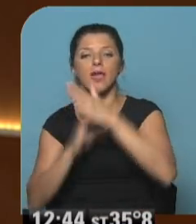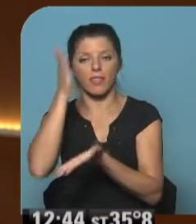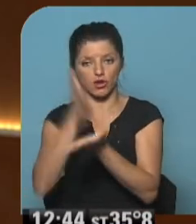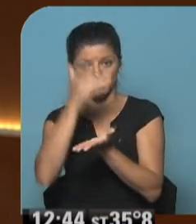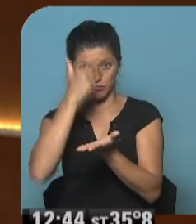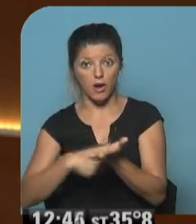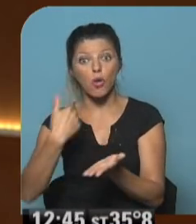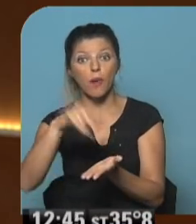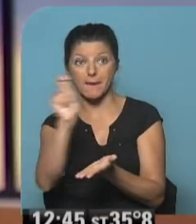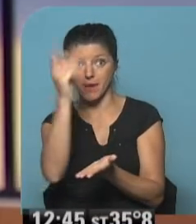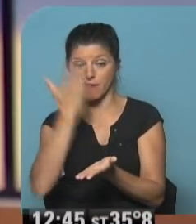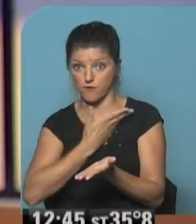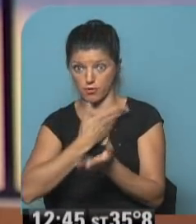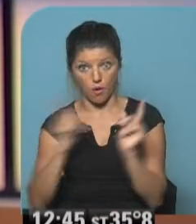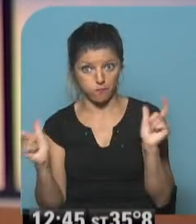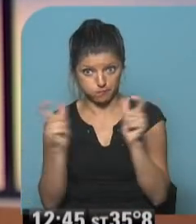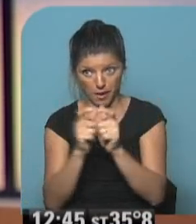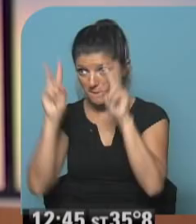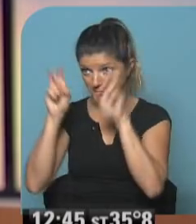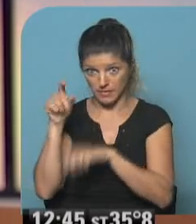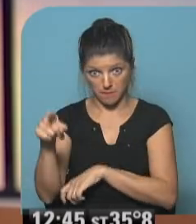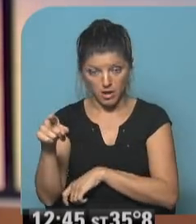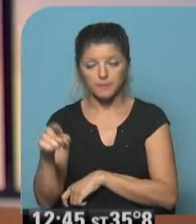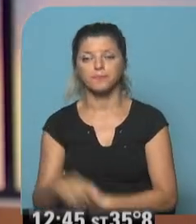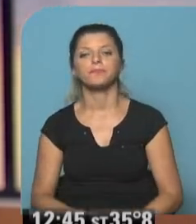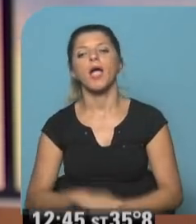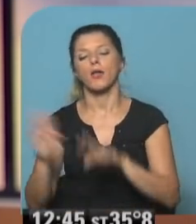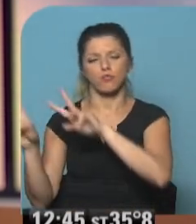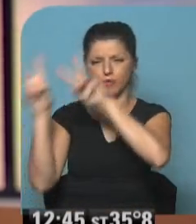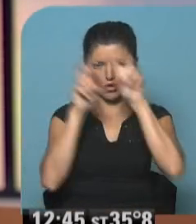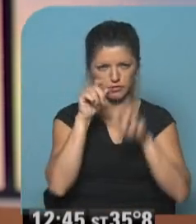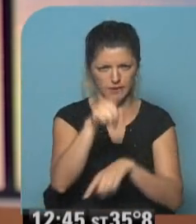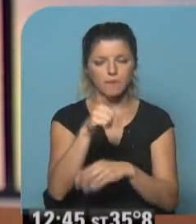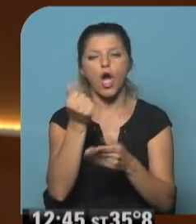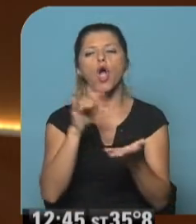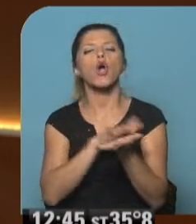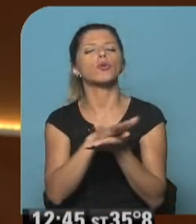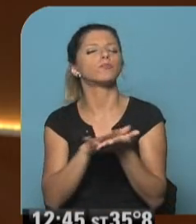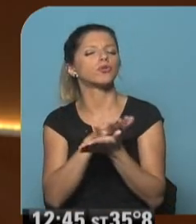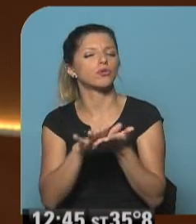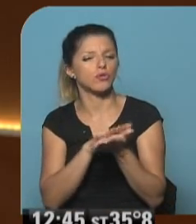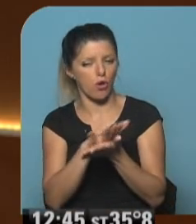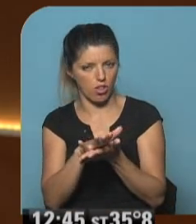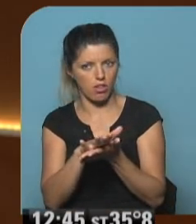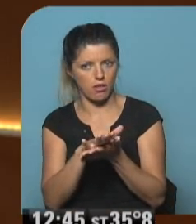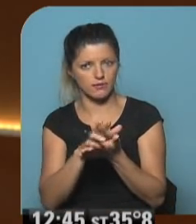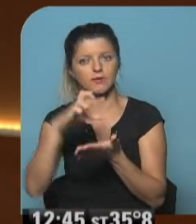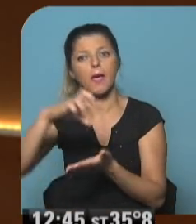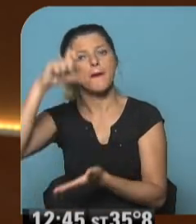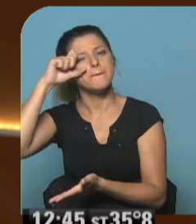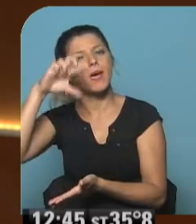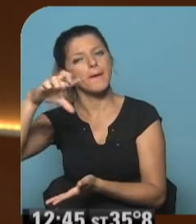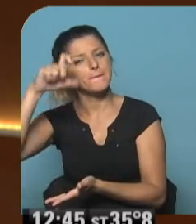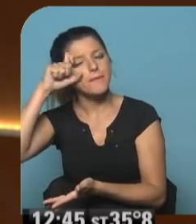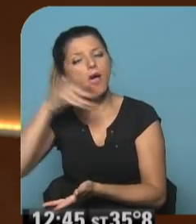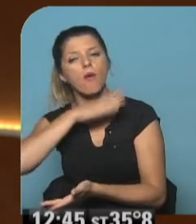por este tema. Pero hay otro tema que es corrupción. Ha declarado PPK, el presidente, ha declarado ante la Fiscalía